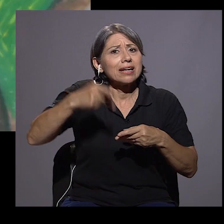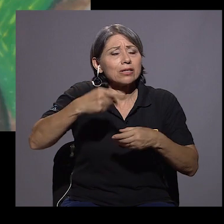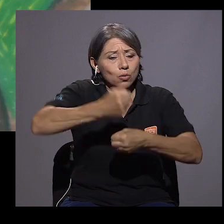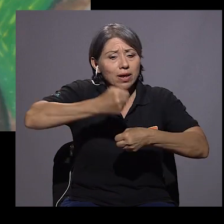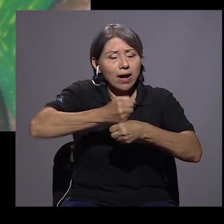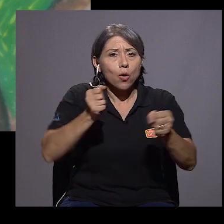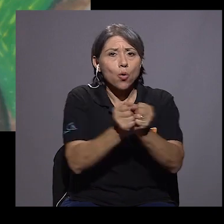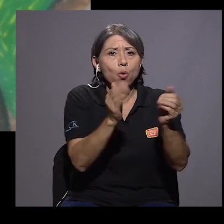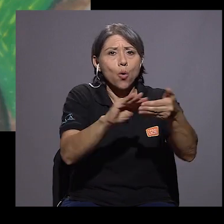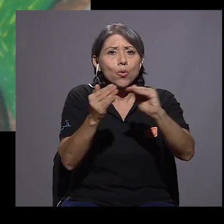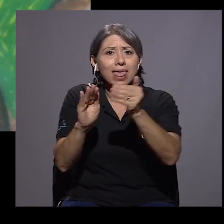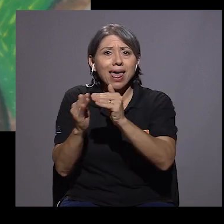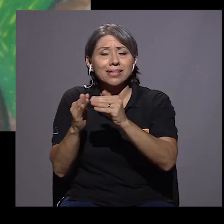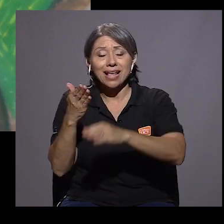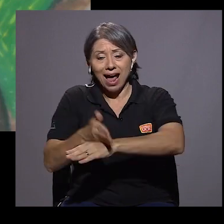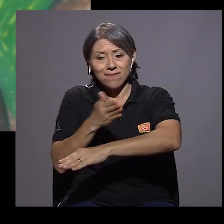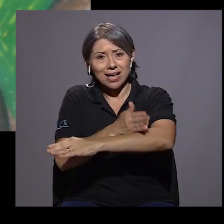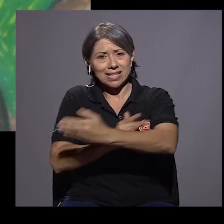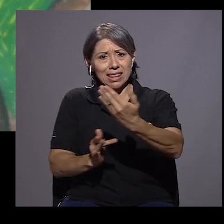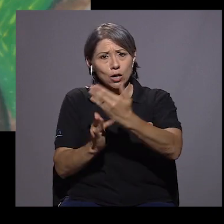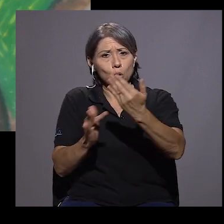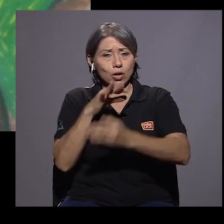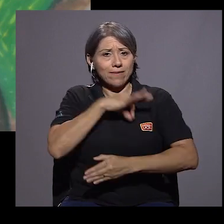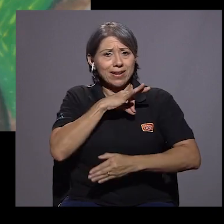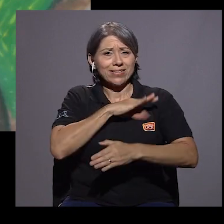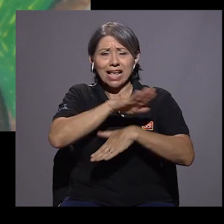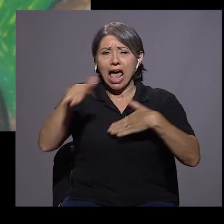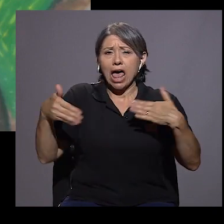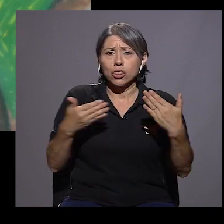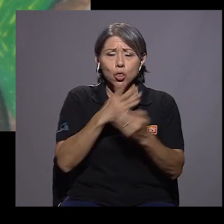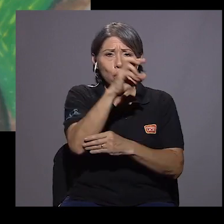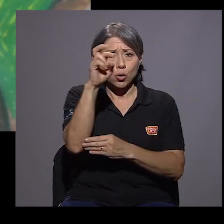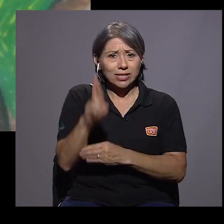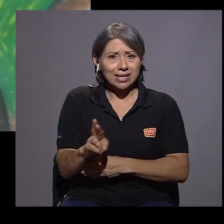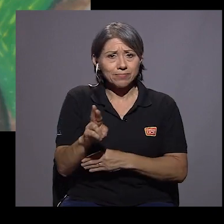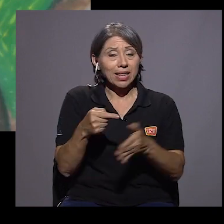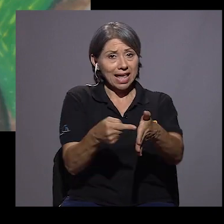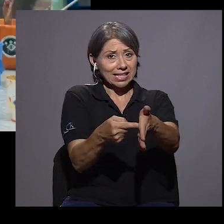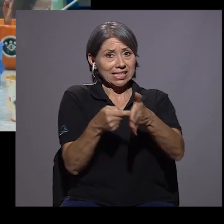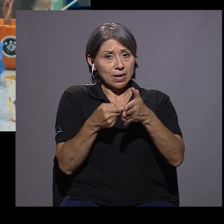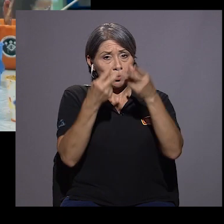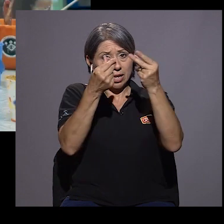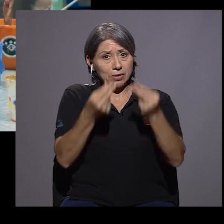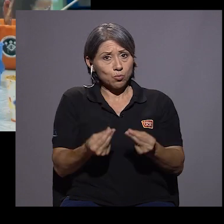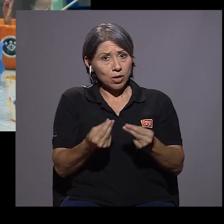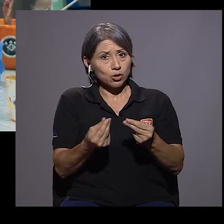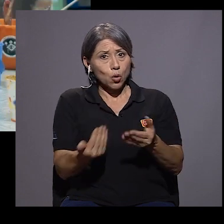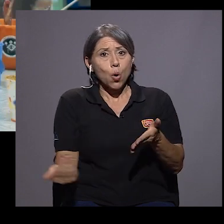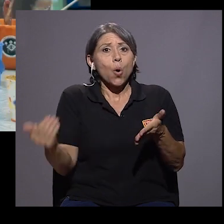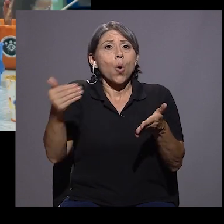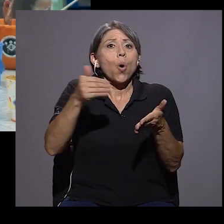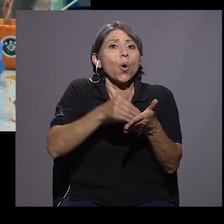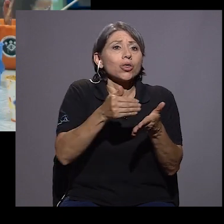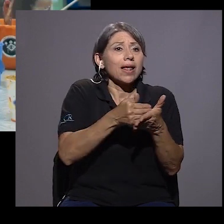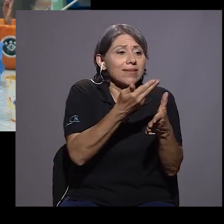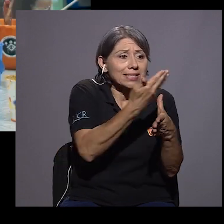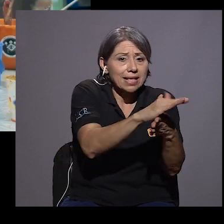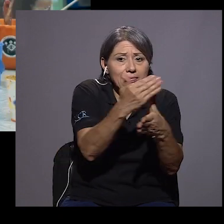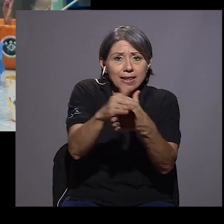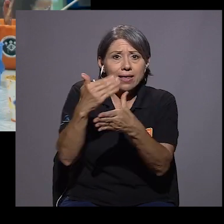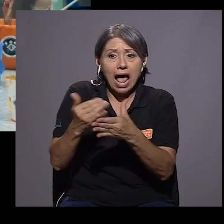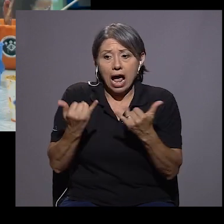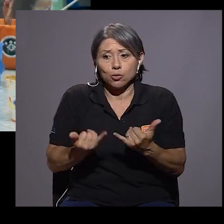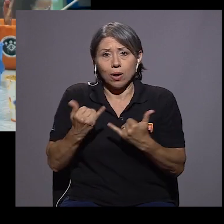el trabajo con comunidades y el avance tecnológico que beneficia a todos los rincones de Costa Rica. Exigimos la redistribución del